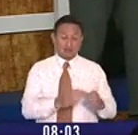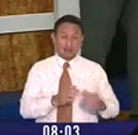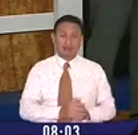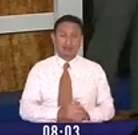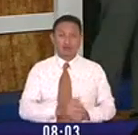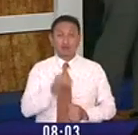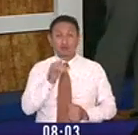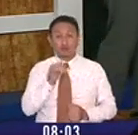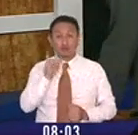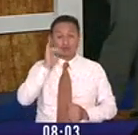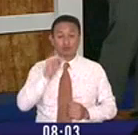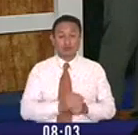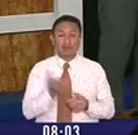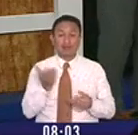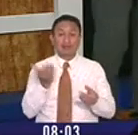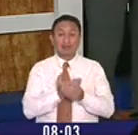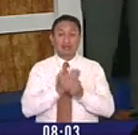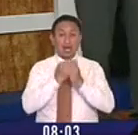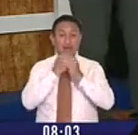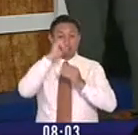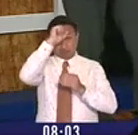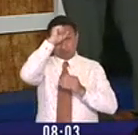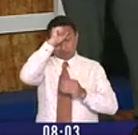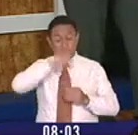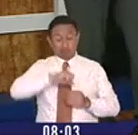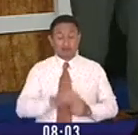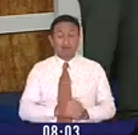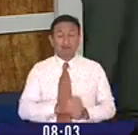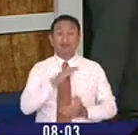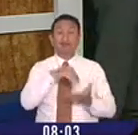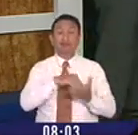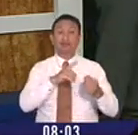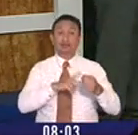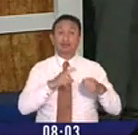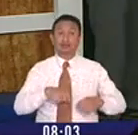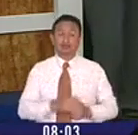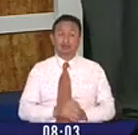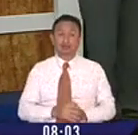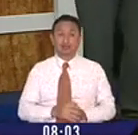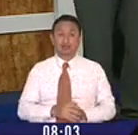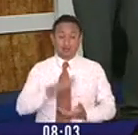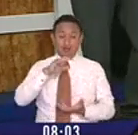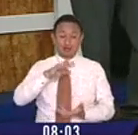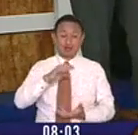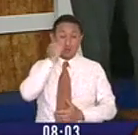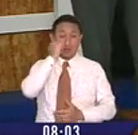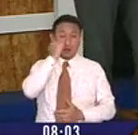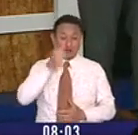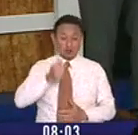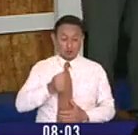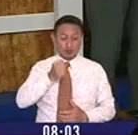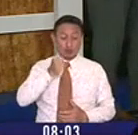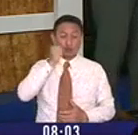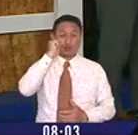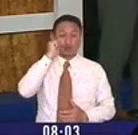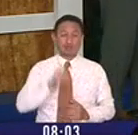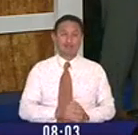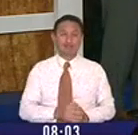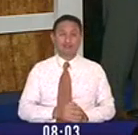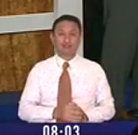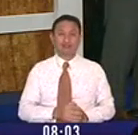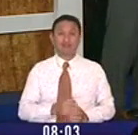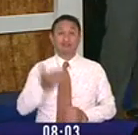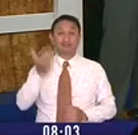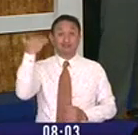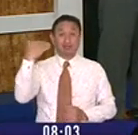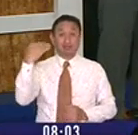sé, un juguito, un sándwich de pernil también, muy quiteño, al centro histórico. Juguito de mora. Las iglesias, con juguito de mora. Está bueno. Dicen, el otro día